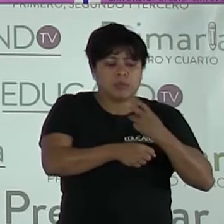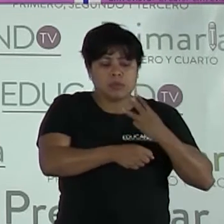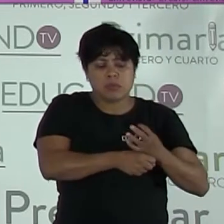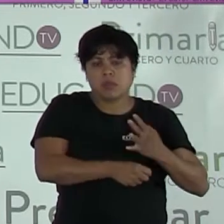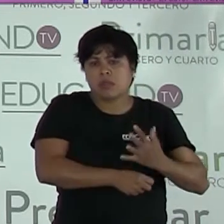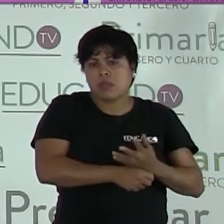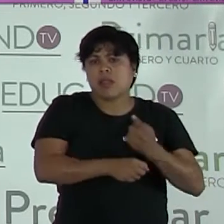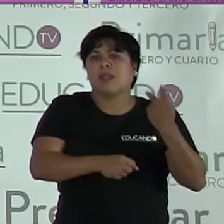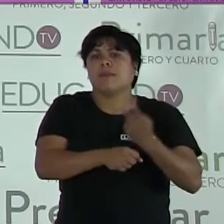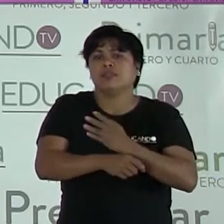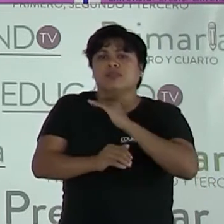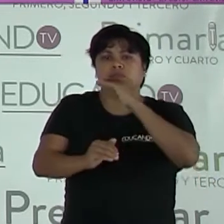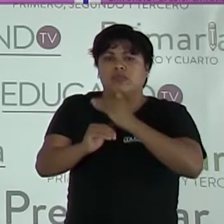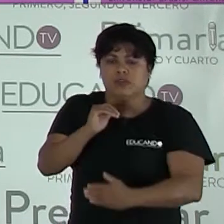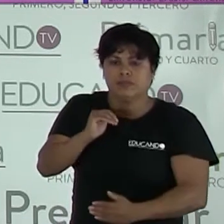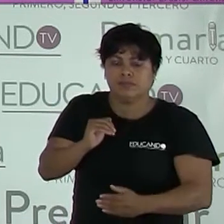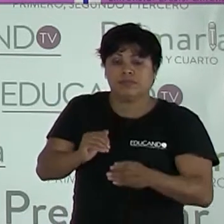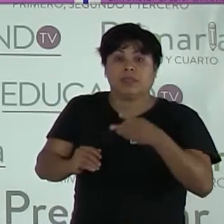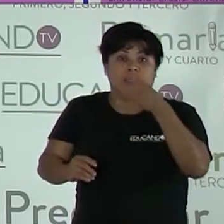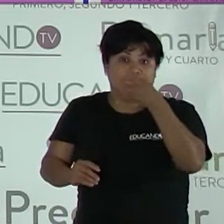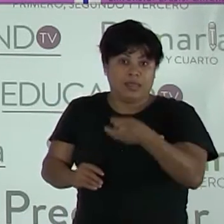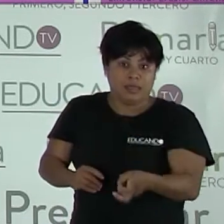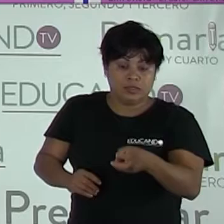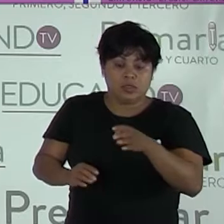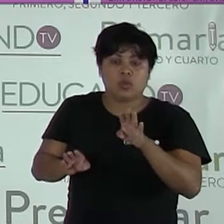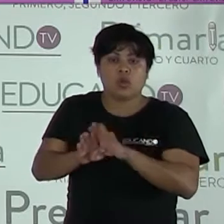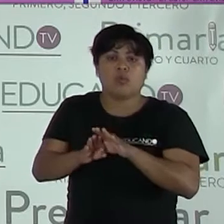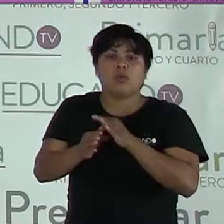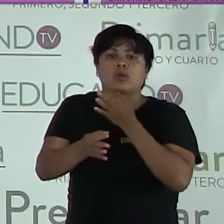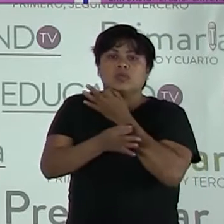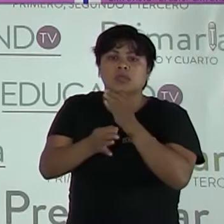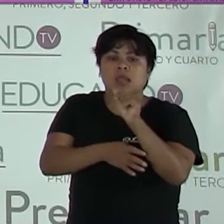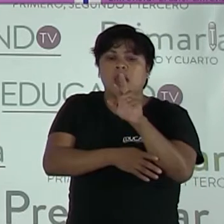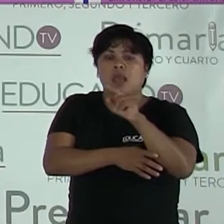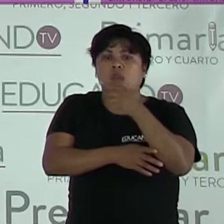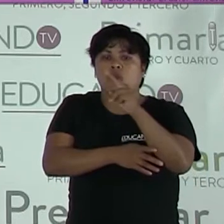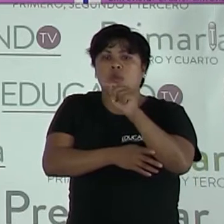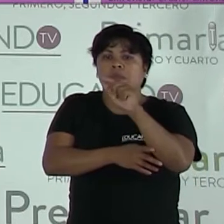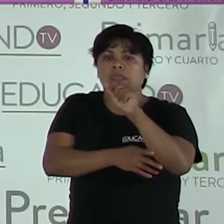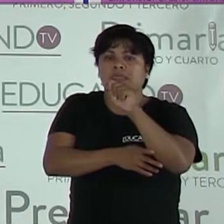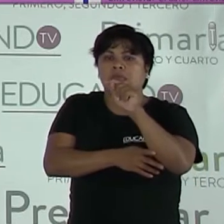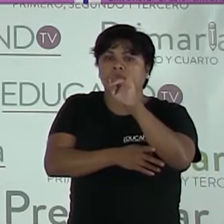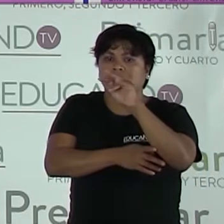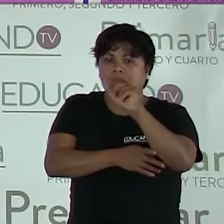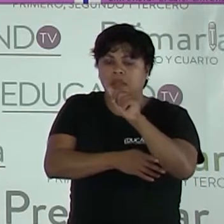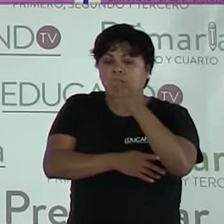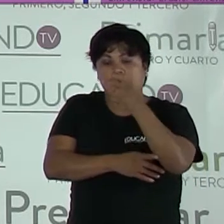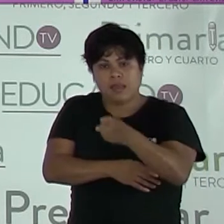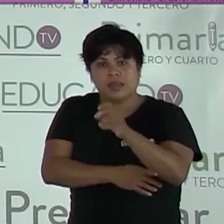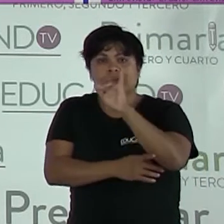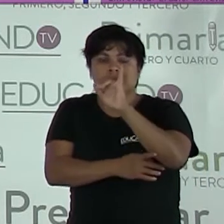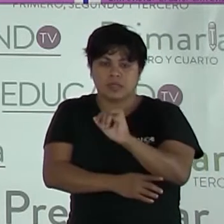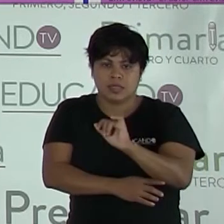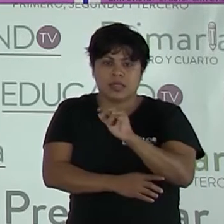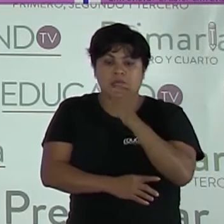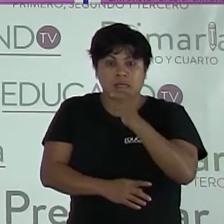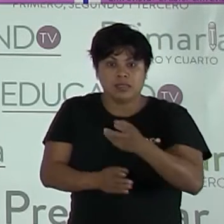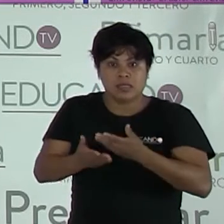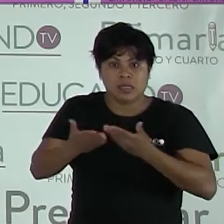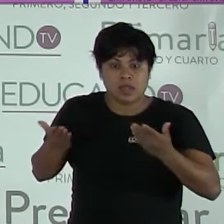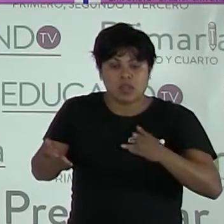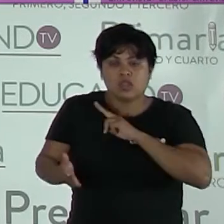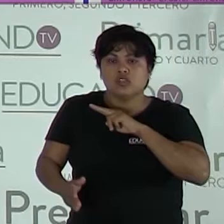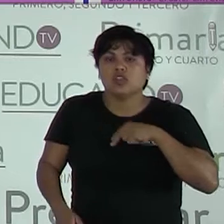después y qué pasó al final. En la cuestión de la exposición argumentativa, ahí sí, en ese momento, va